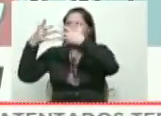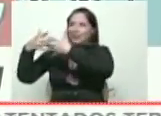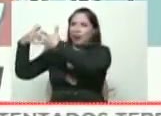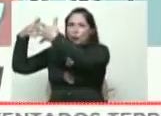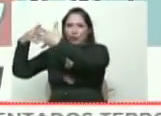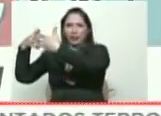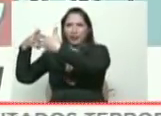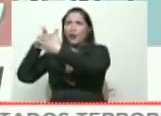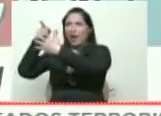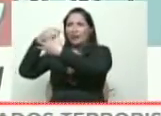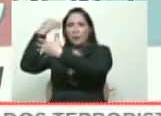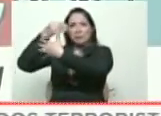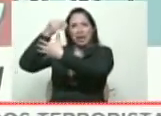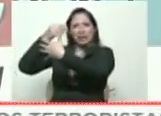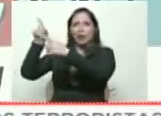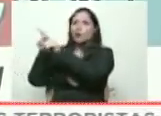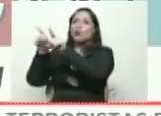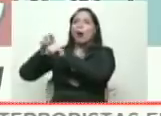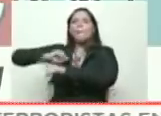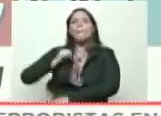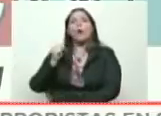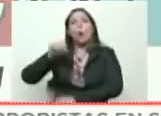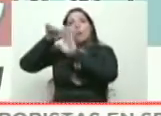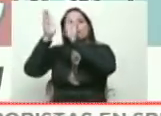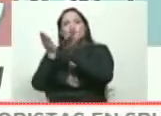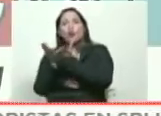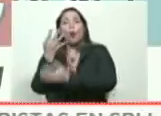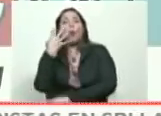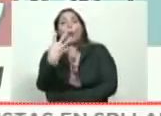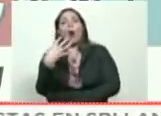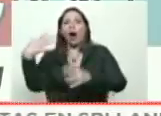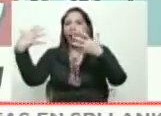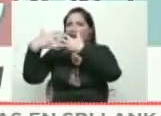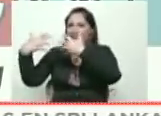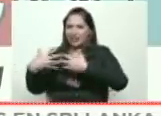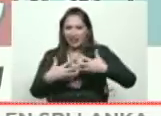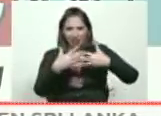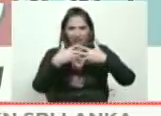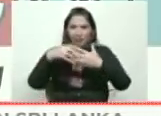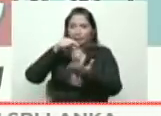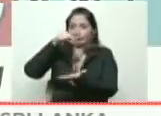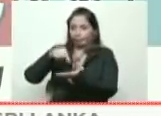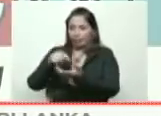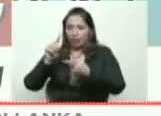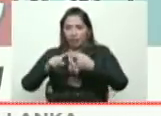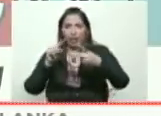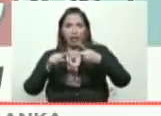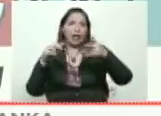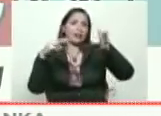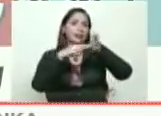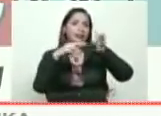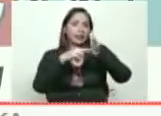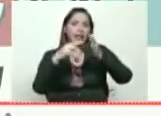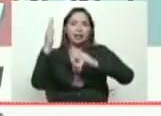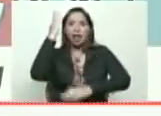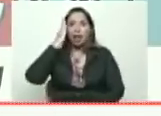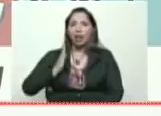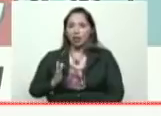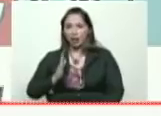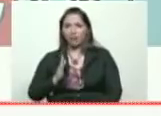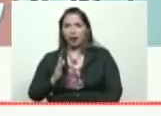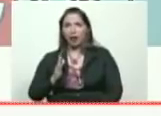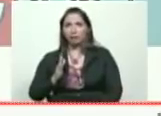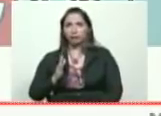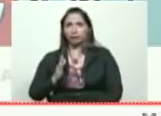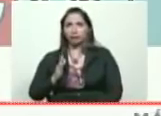creen policías del mundo. Tienen 4 guerras en el planeta Tierra. Irak, Siria, Libia, Afganistán, todos en países